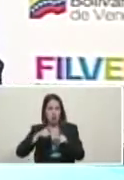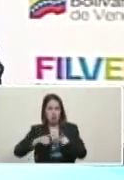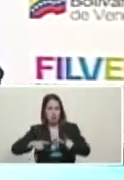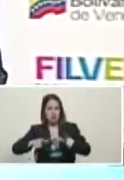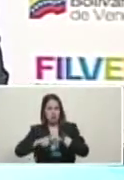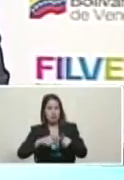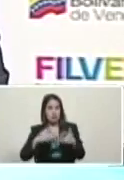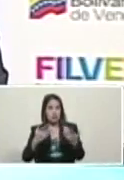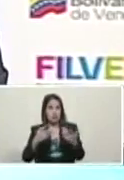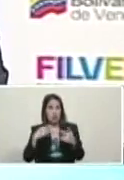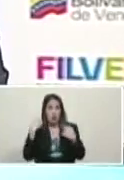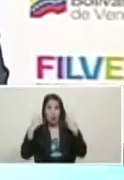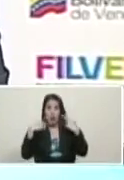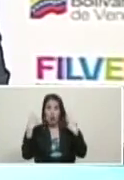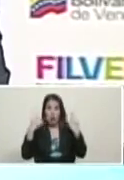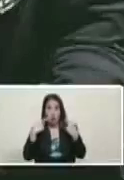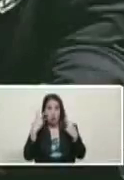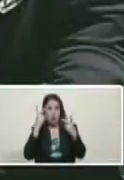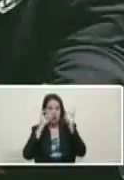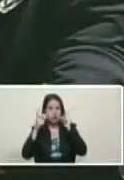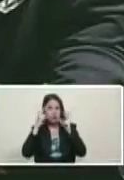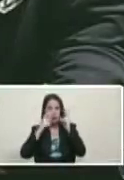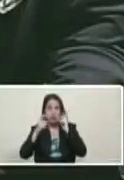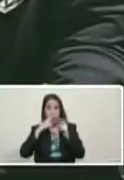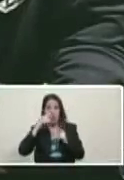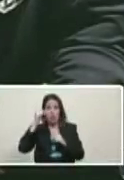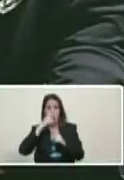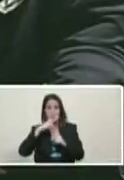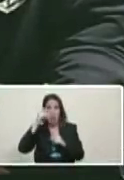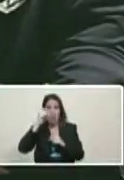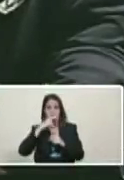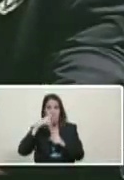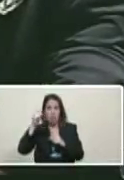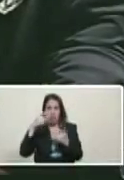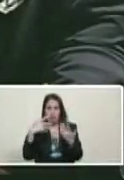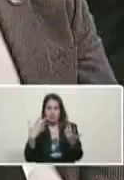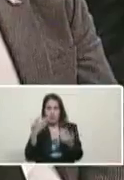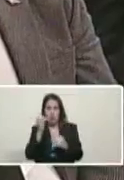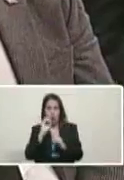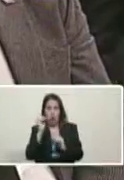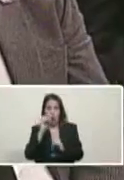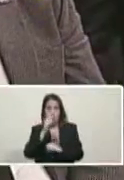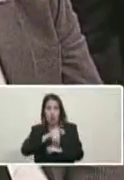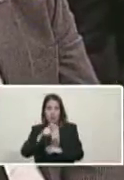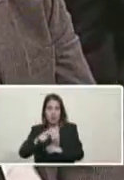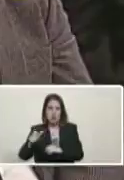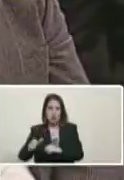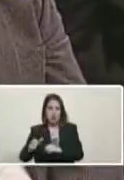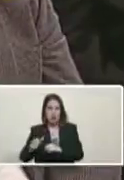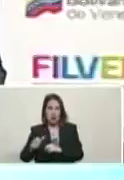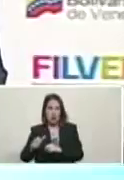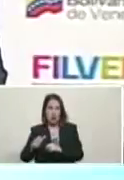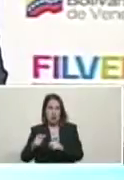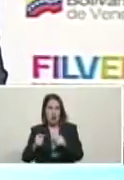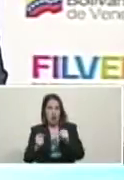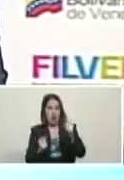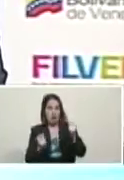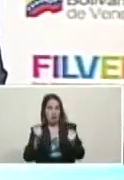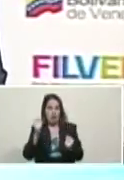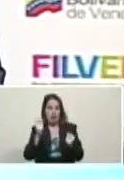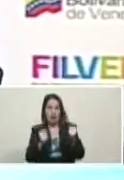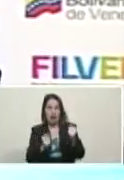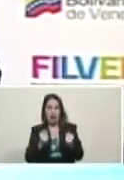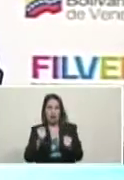locura. ¿No les parece una locura? O alguien manejando un carro de Buenos Aires a